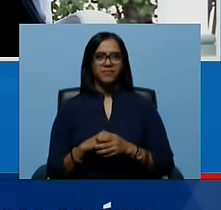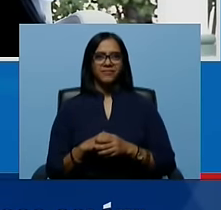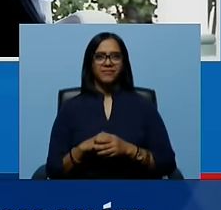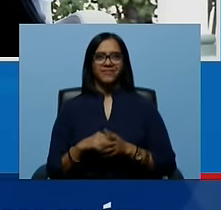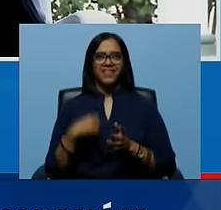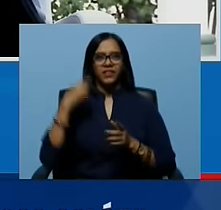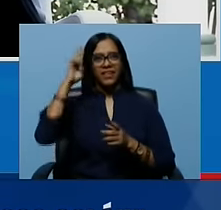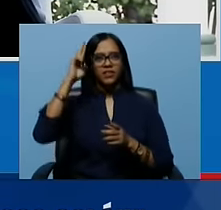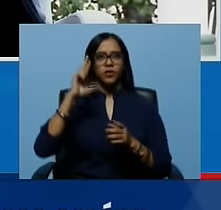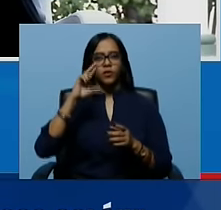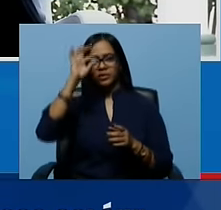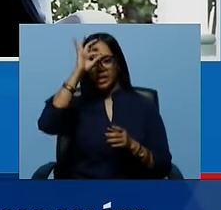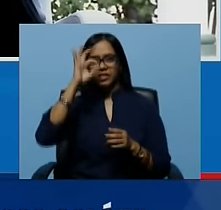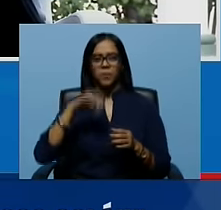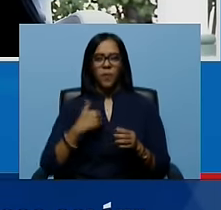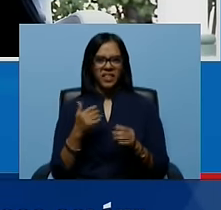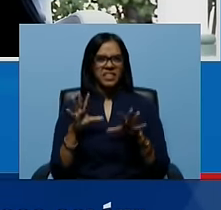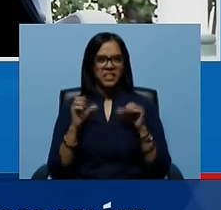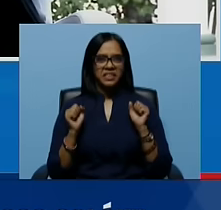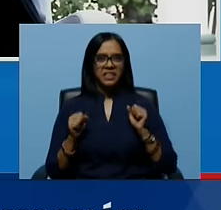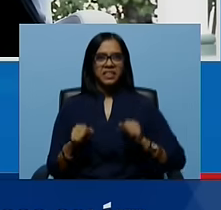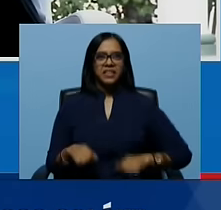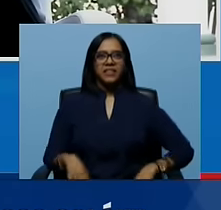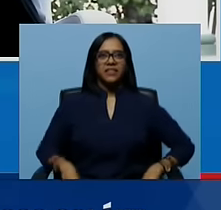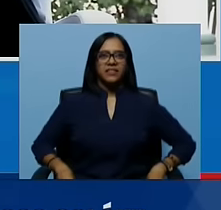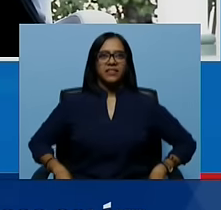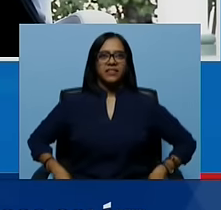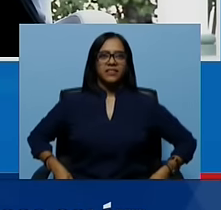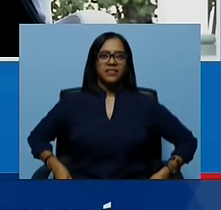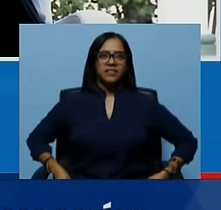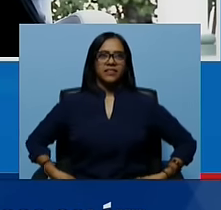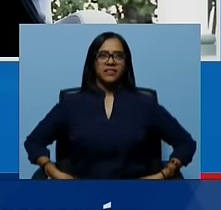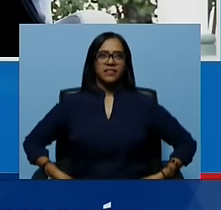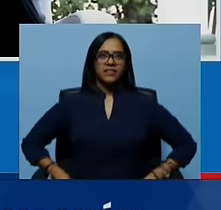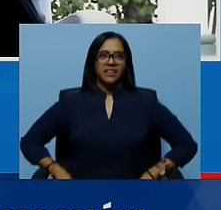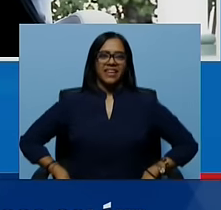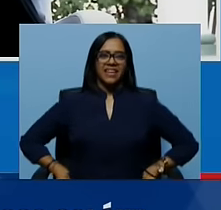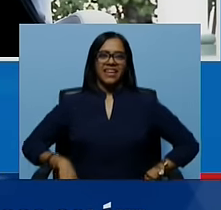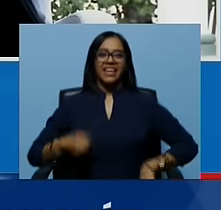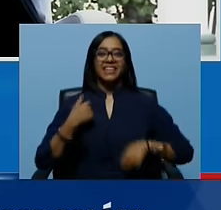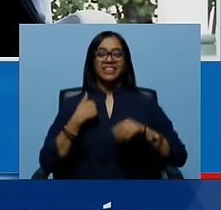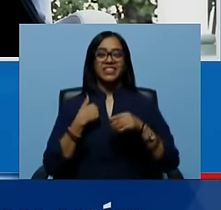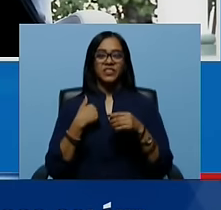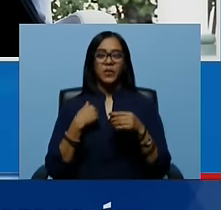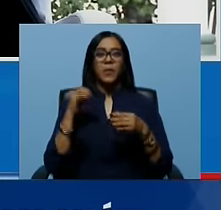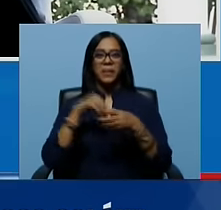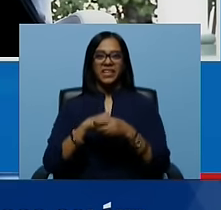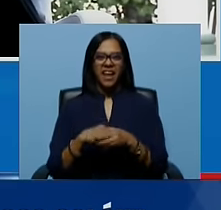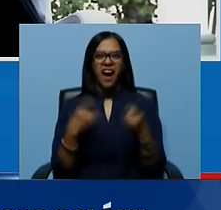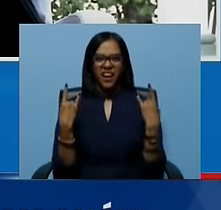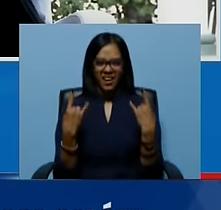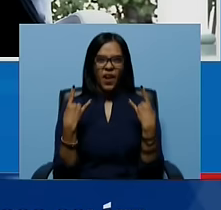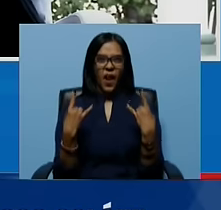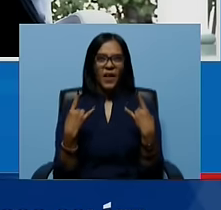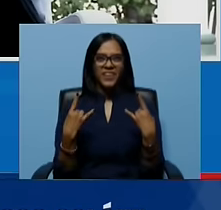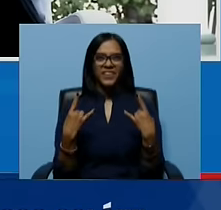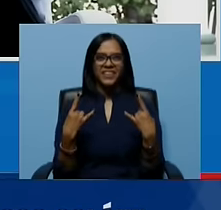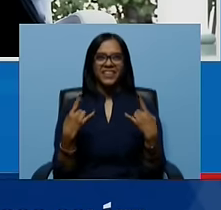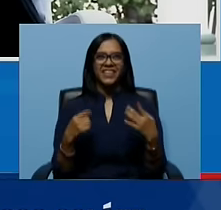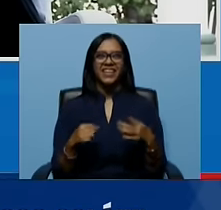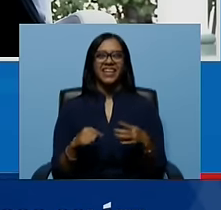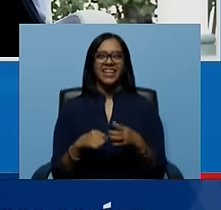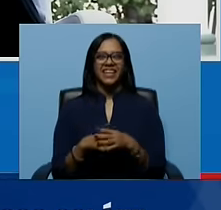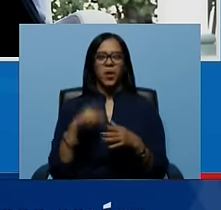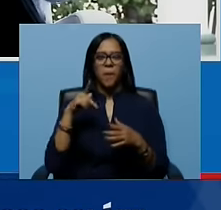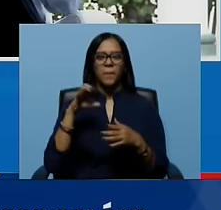no sé si aquí podrá ser comprendida, es que en ese momento me metía rockero, entonces empecé a tocar guitarra eléctrica, Paul Gilman,